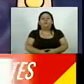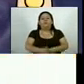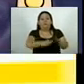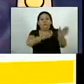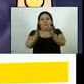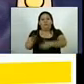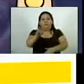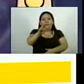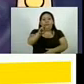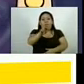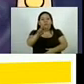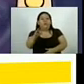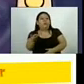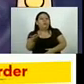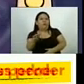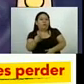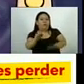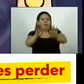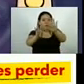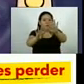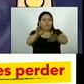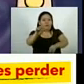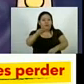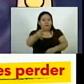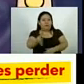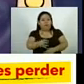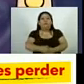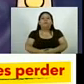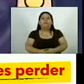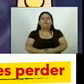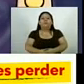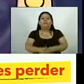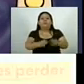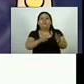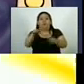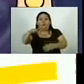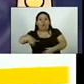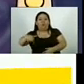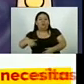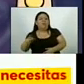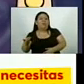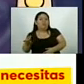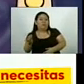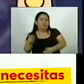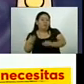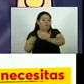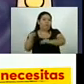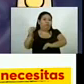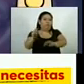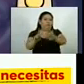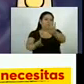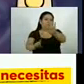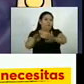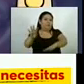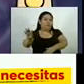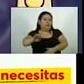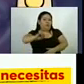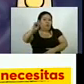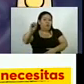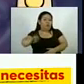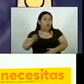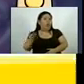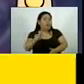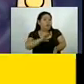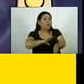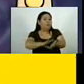el 2022 alcanzó los 90 centavos de dólar. Y en la actualidad se registra un alza del 64%,